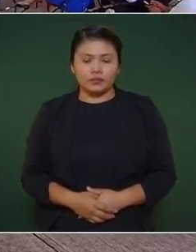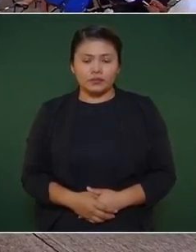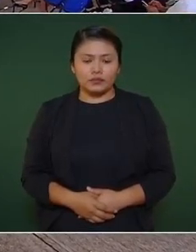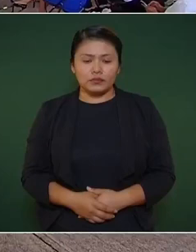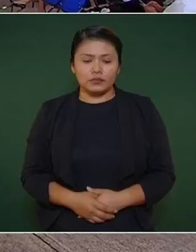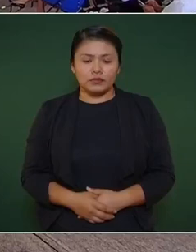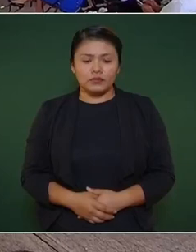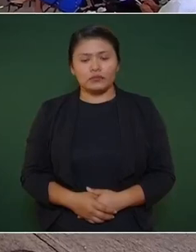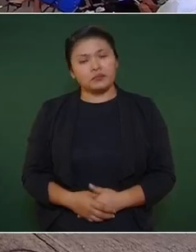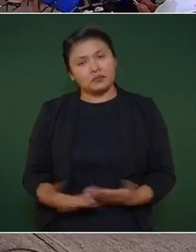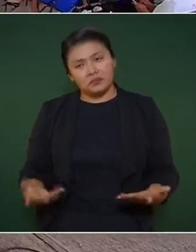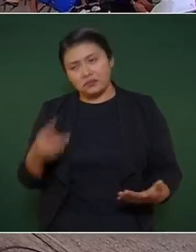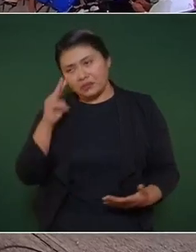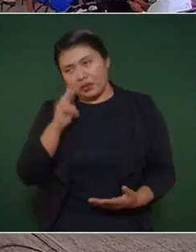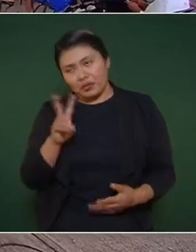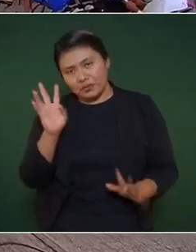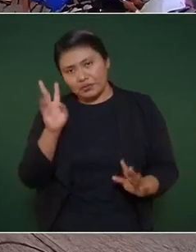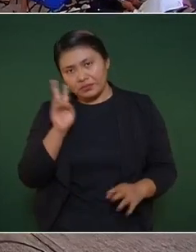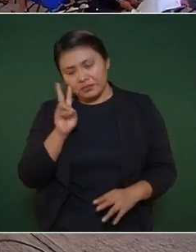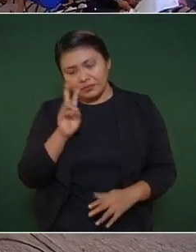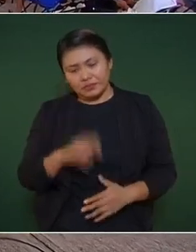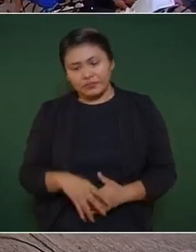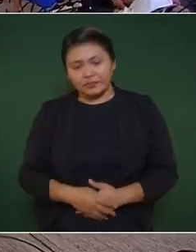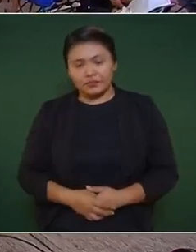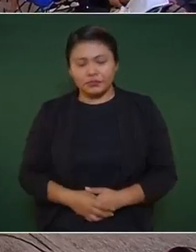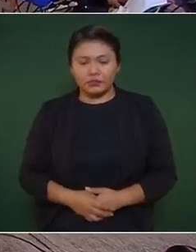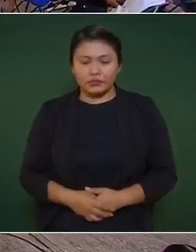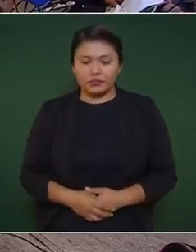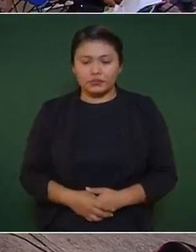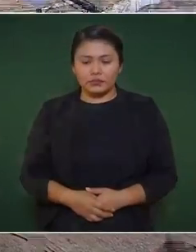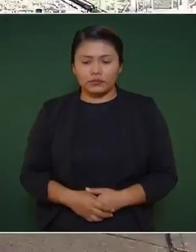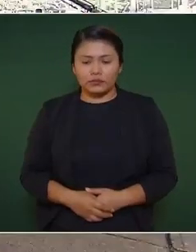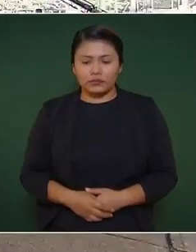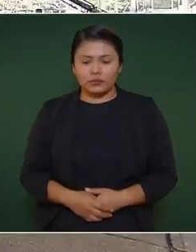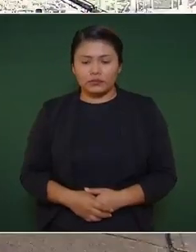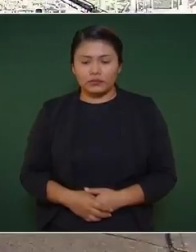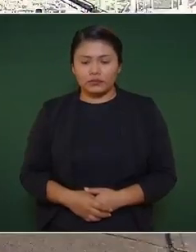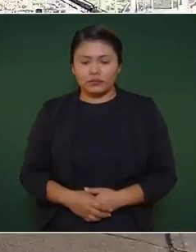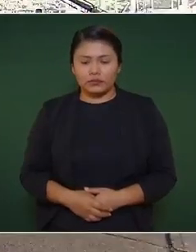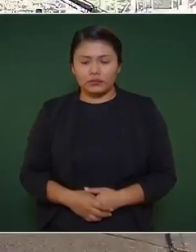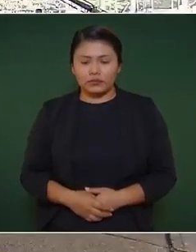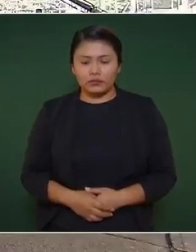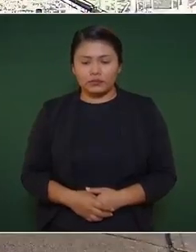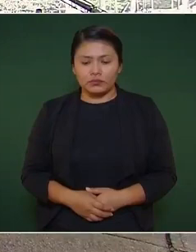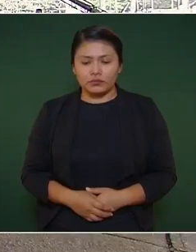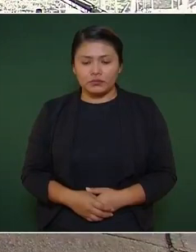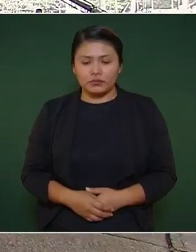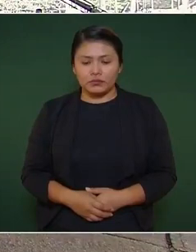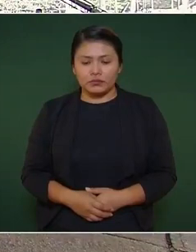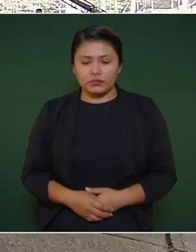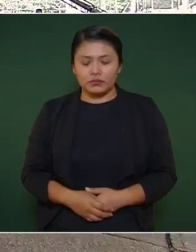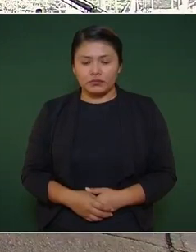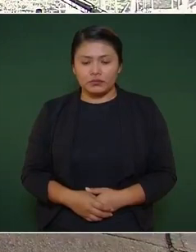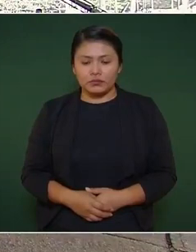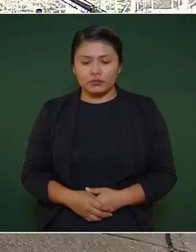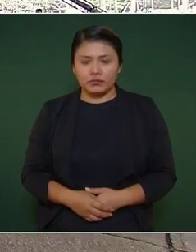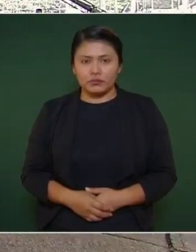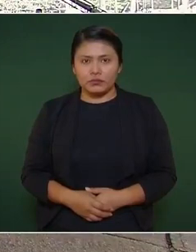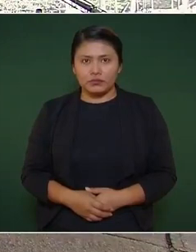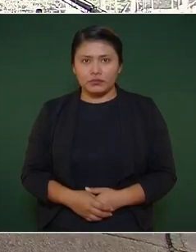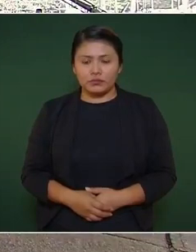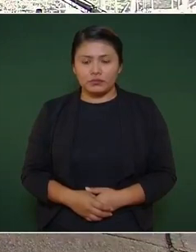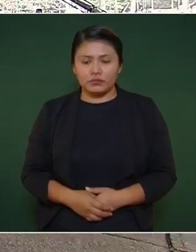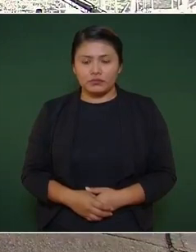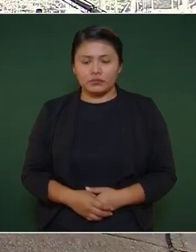Tienen ellos YouTube y de ahí lo van a pasar. Ahí vamos a ver cómo lo hacemos. Para que. Los industriales del sur de Veracruz piden rehabilitación de la carretera 180 en el marco